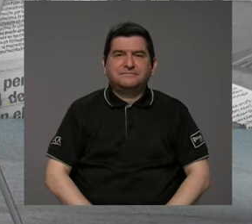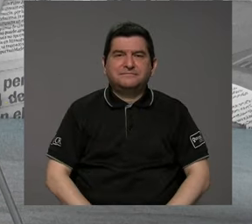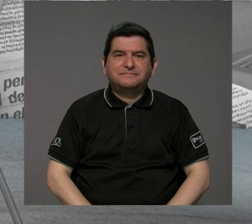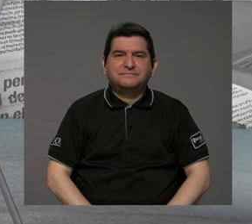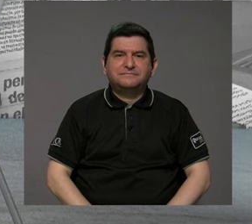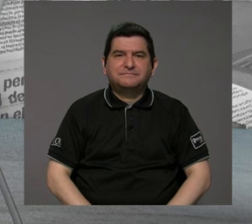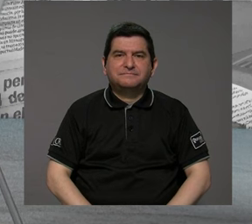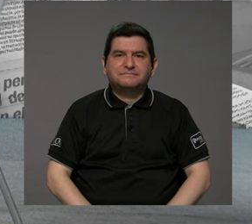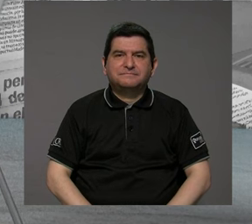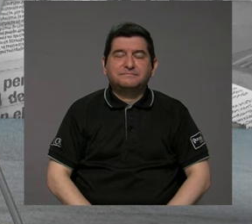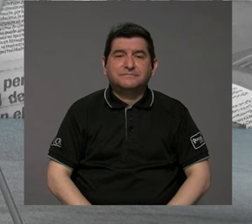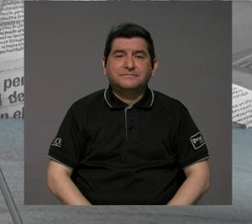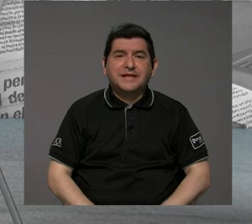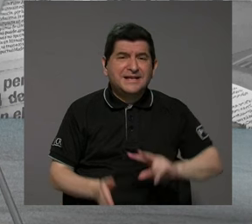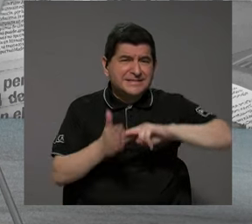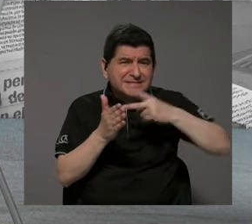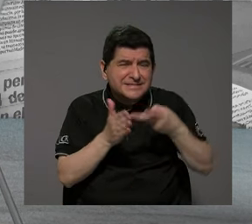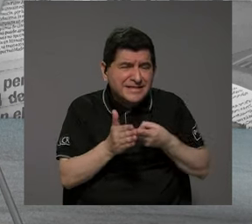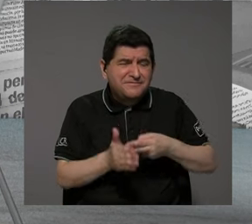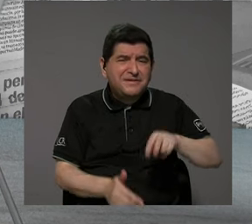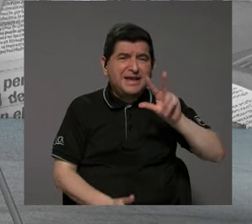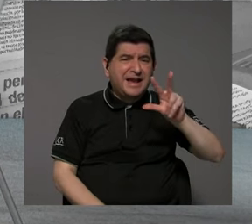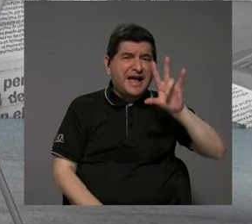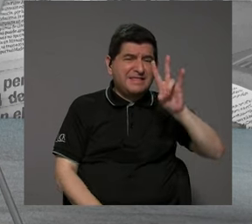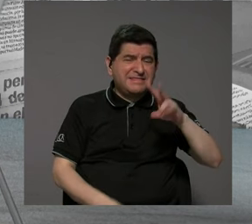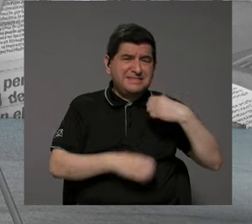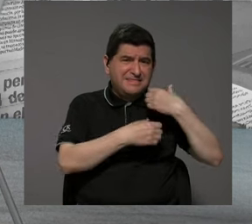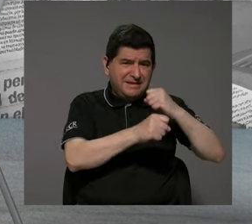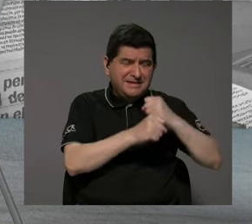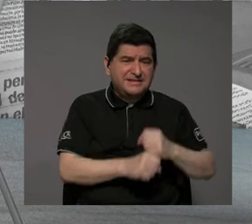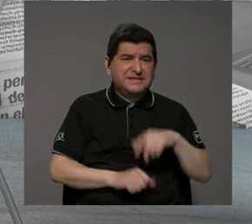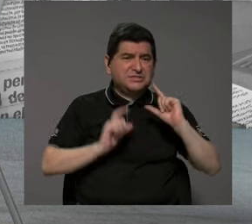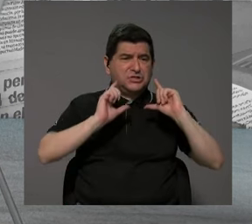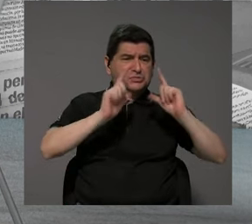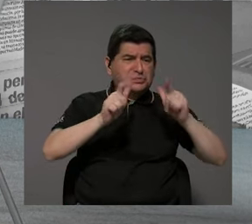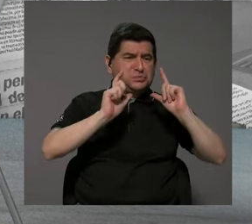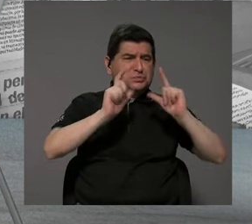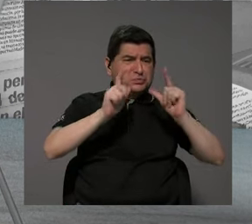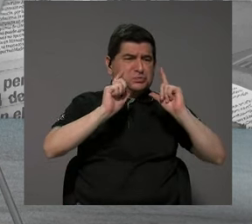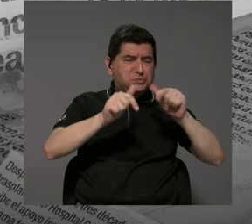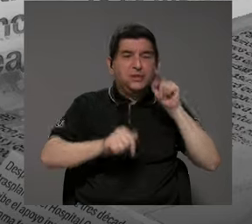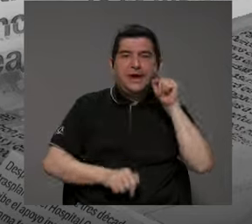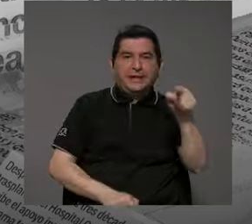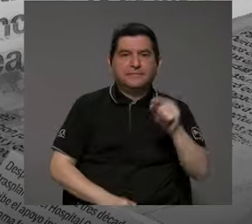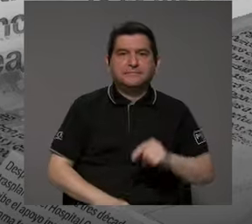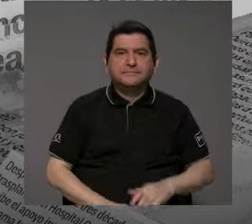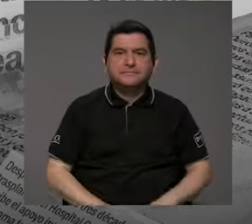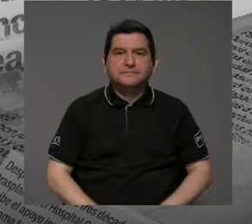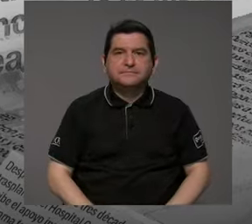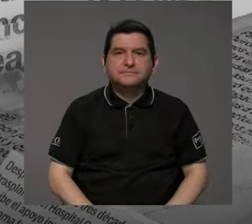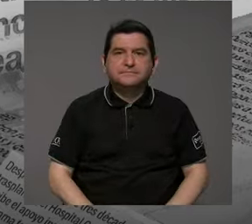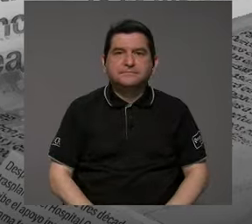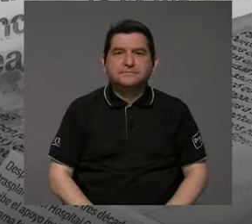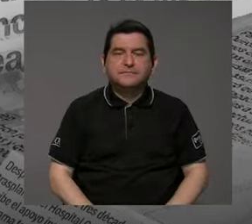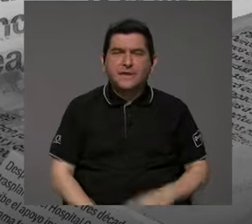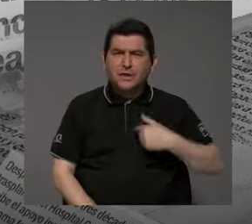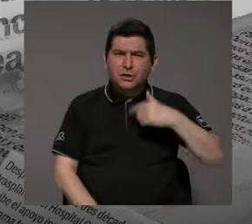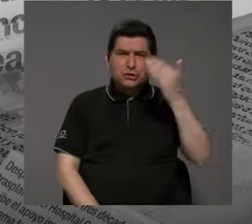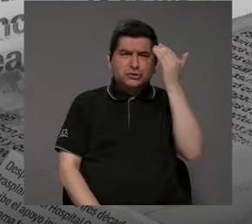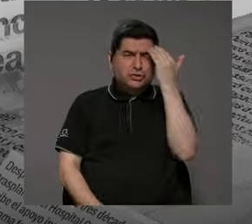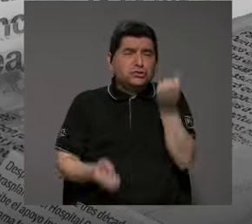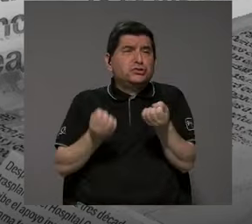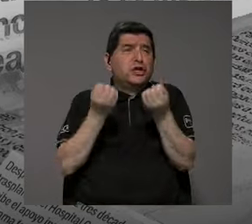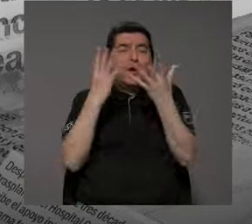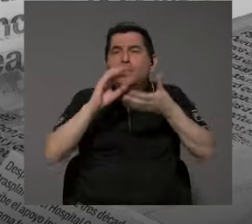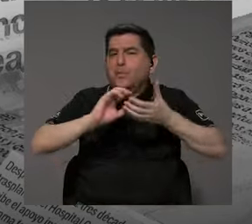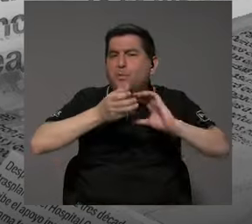eh estamos hablando de 37 municipalidades que tiran sus desechos yo quisiera eh yo sé que son muchos